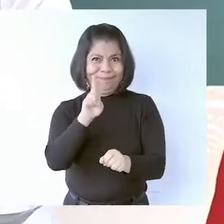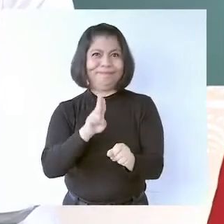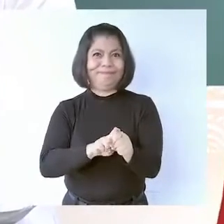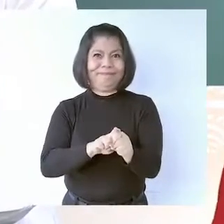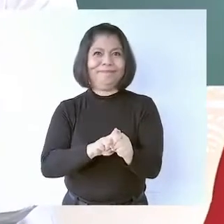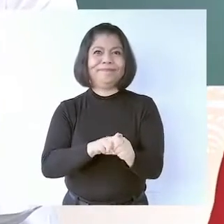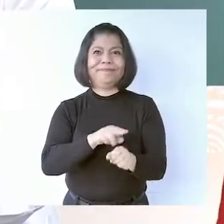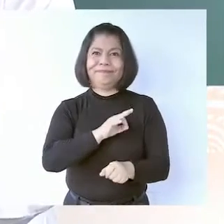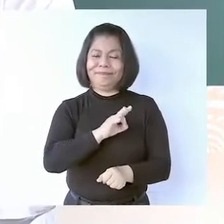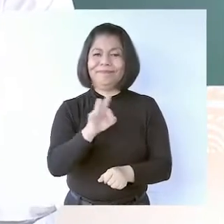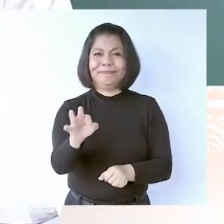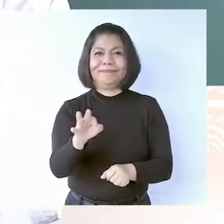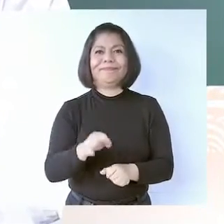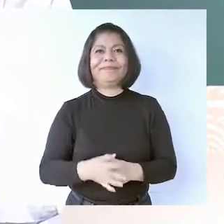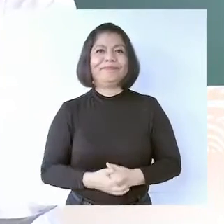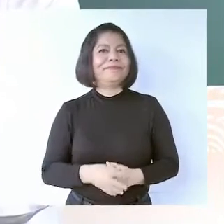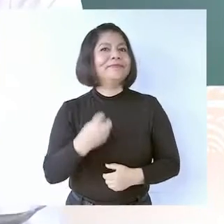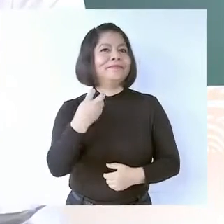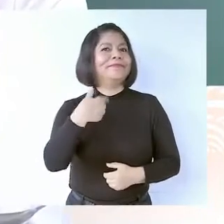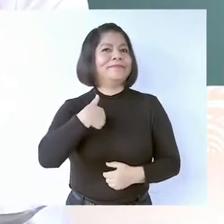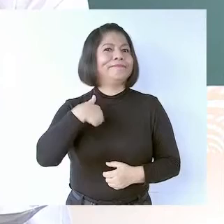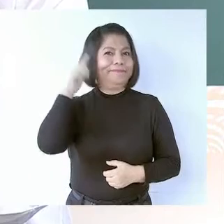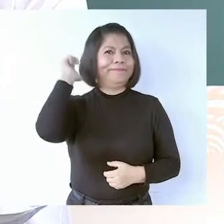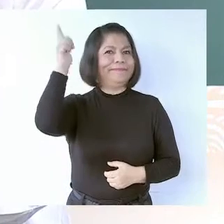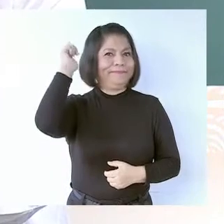Roo. Ese es mi pronóstico.